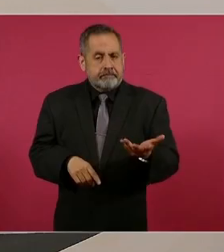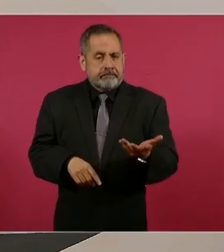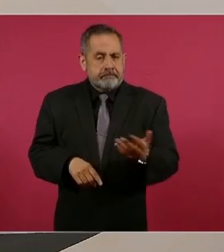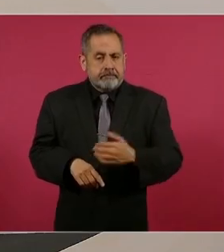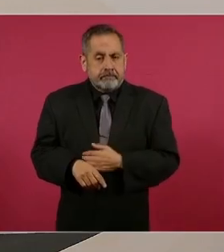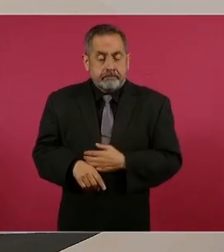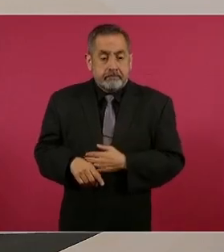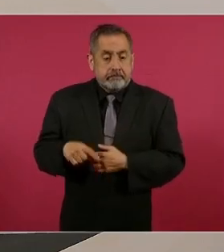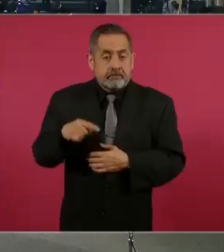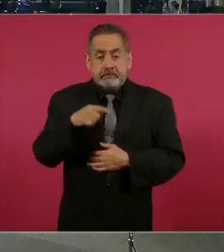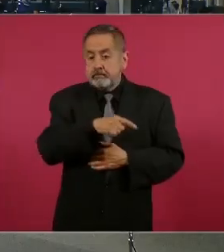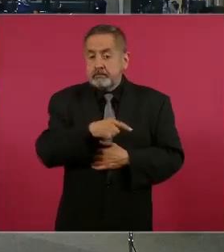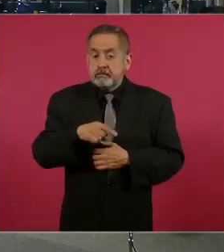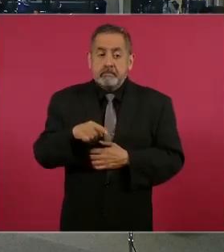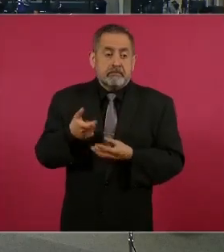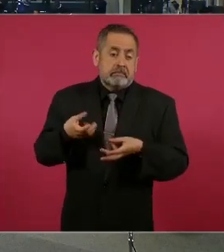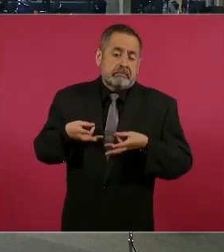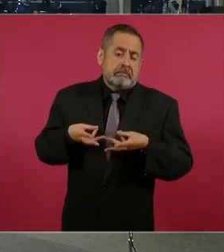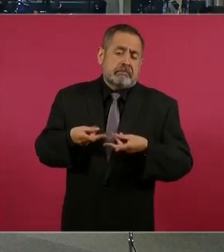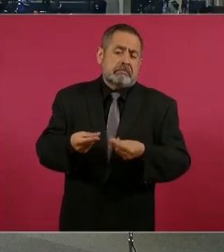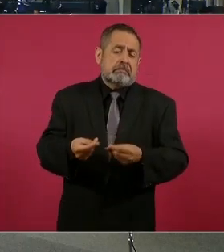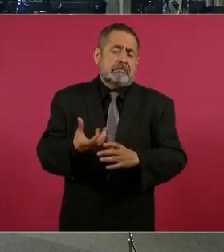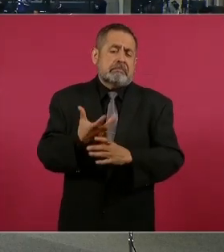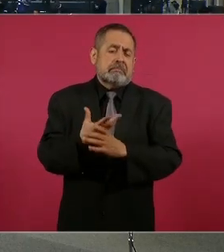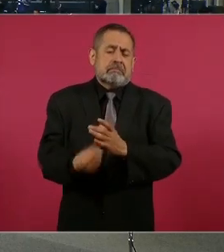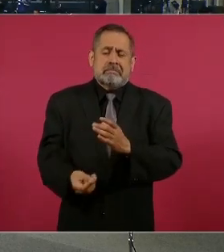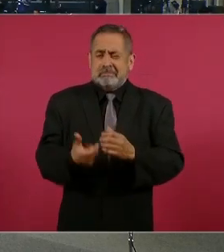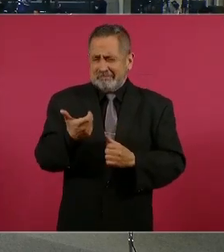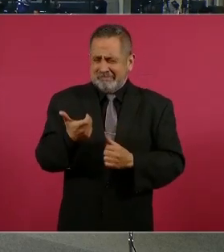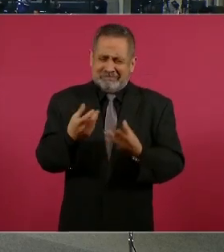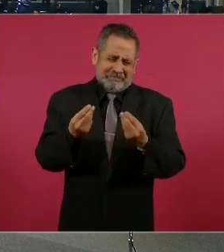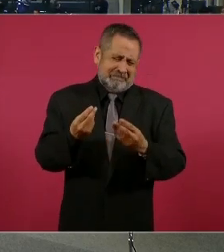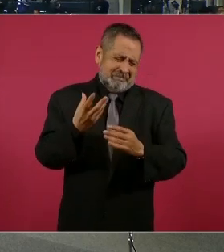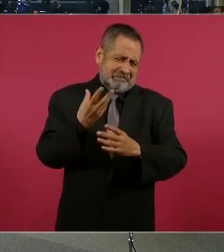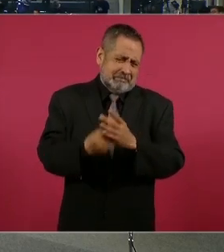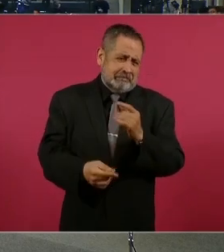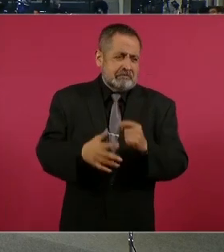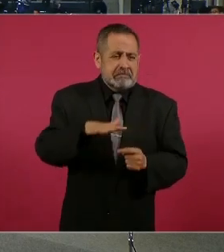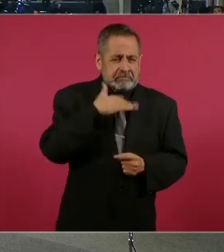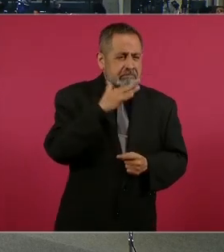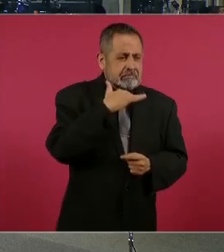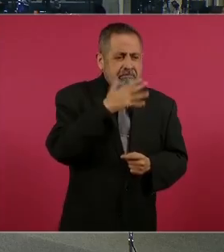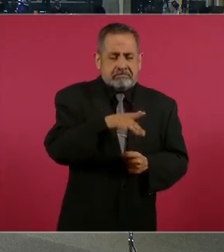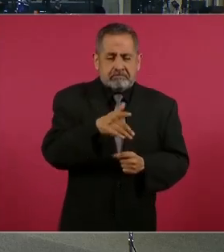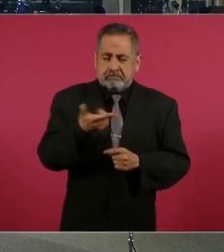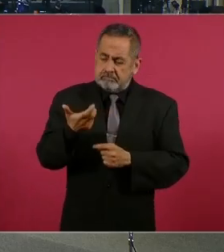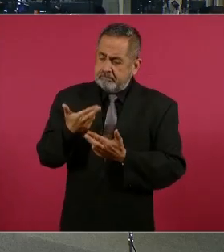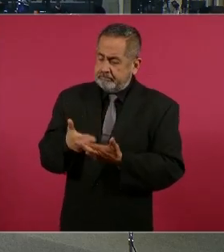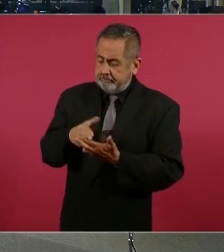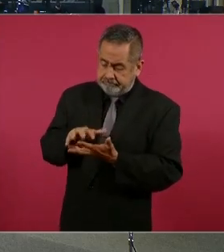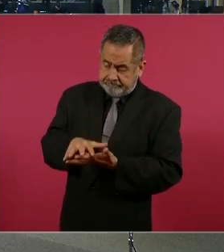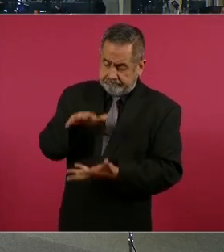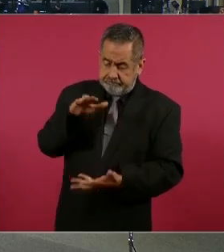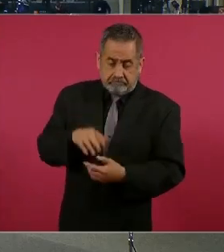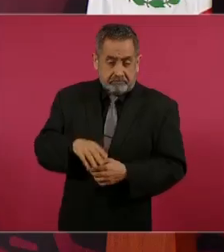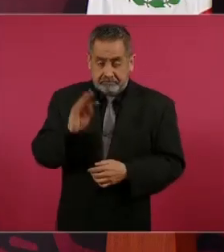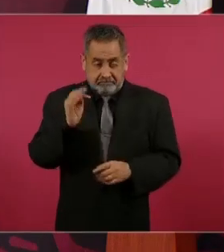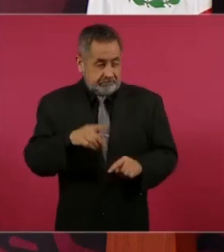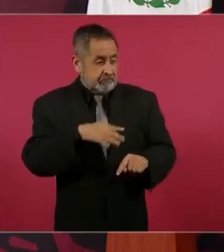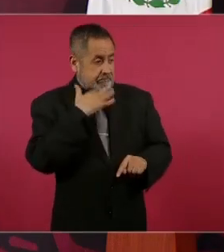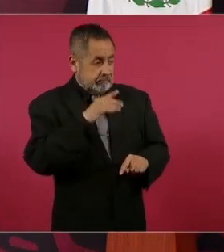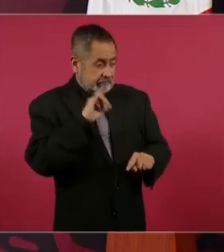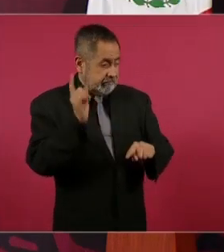es mucho lo que se va por el caño de la corrupción. Si se acaba la corrupción, si se destierra la